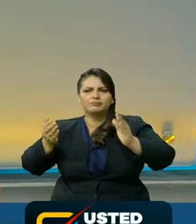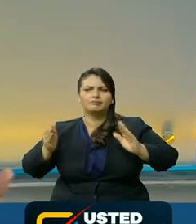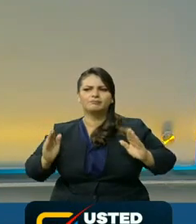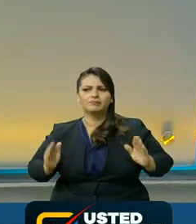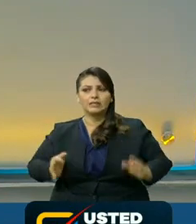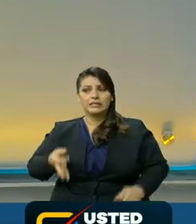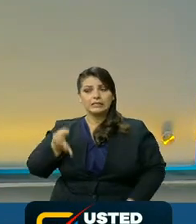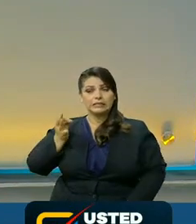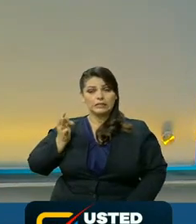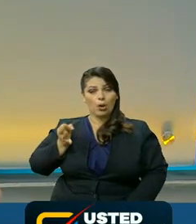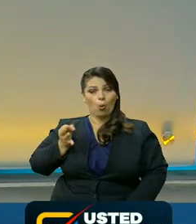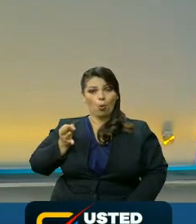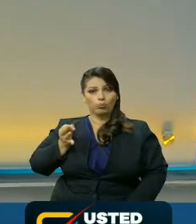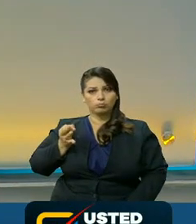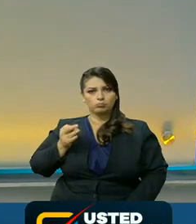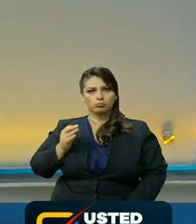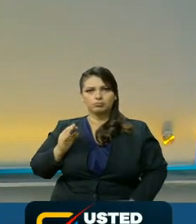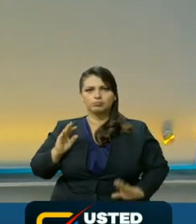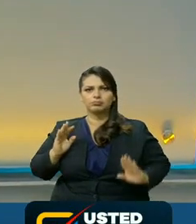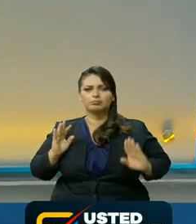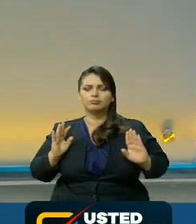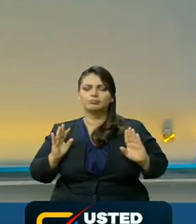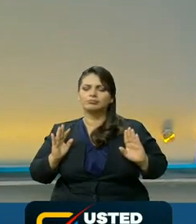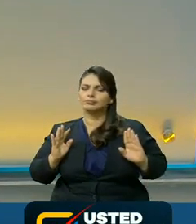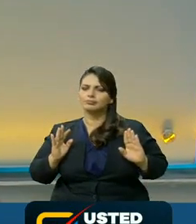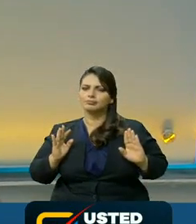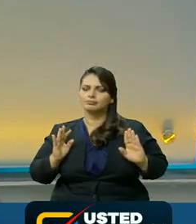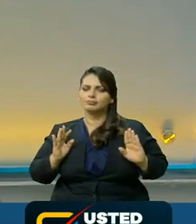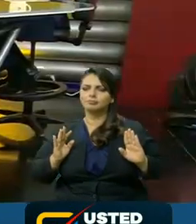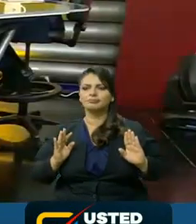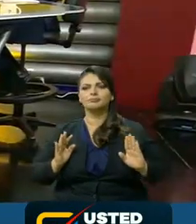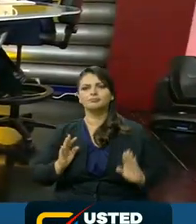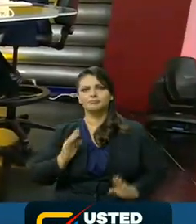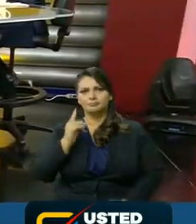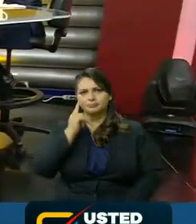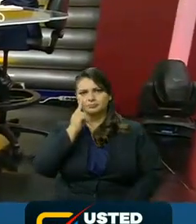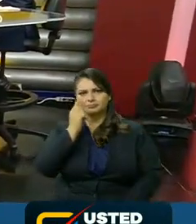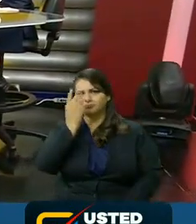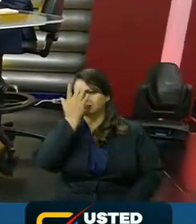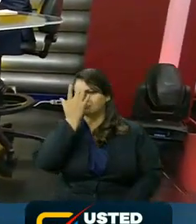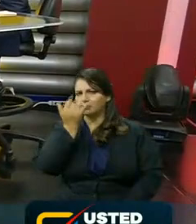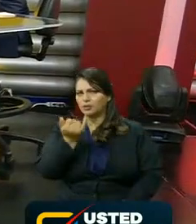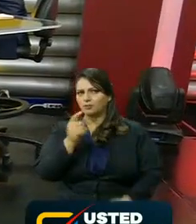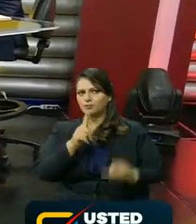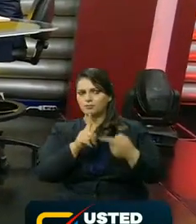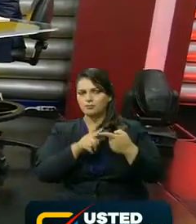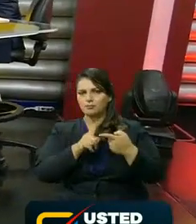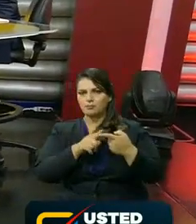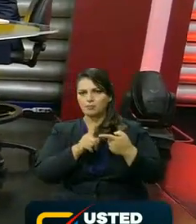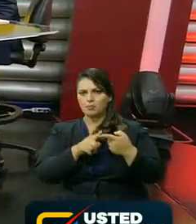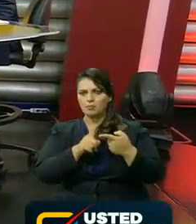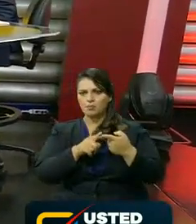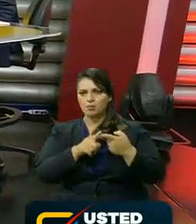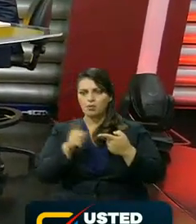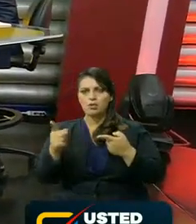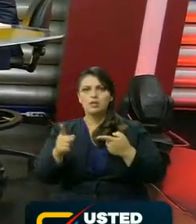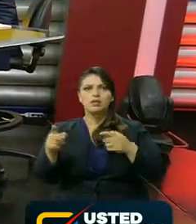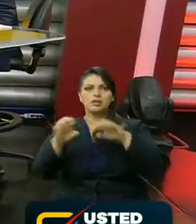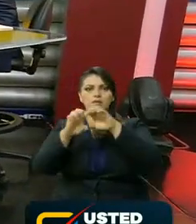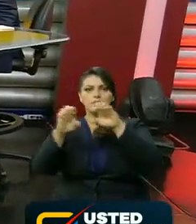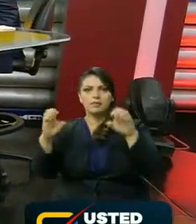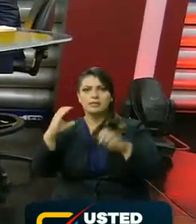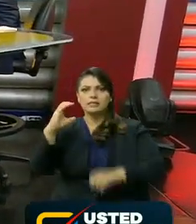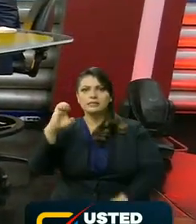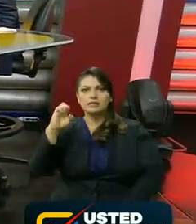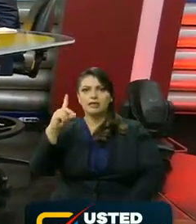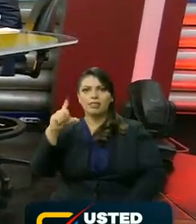para mi modo de ver, un índice de lo que ha pasado. Una de ellas, la primera, la C Datos, da un resultado que permite